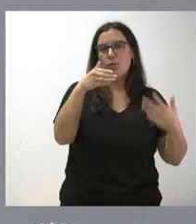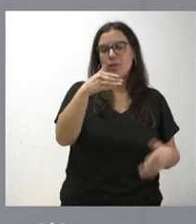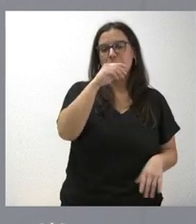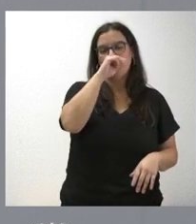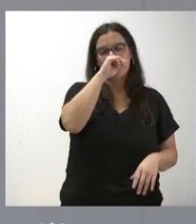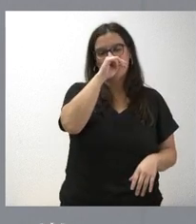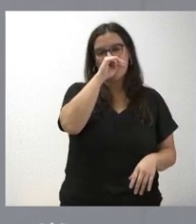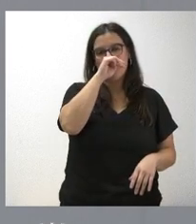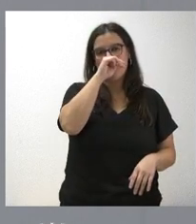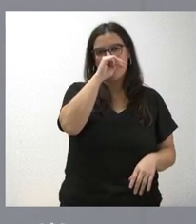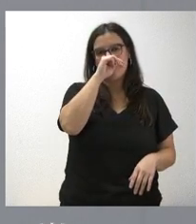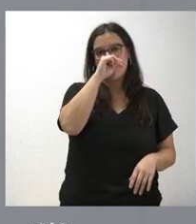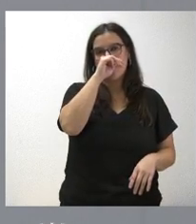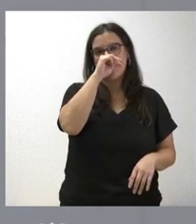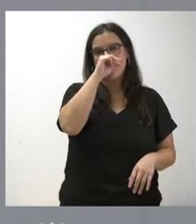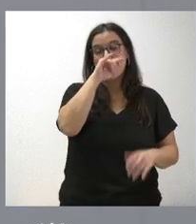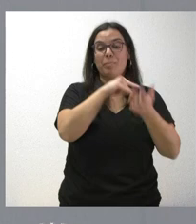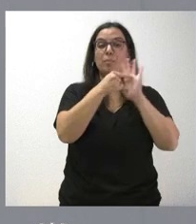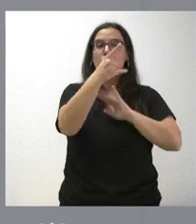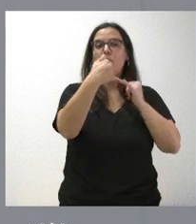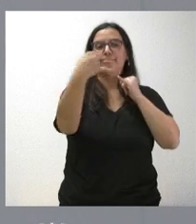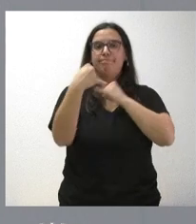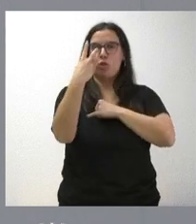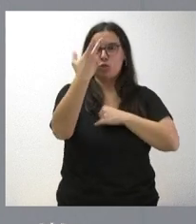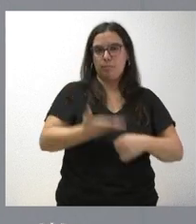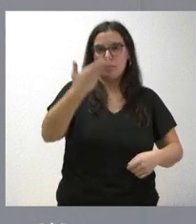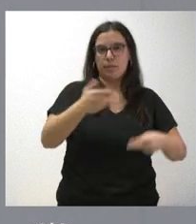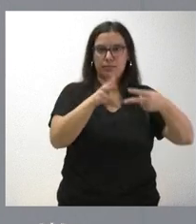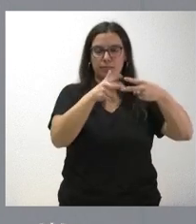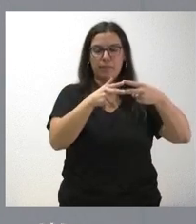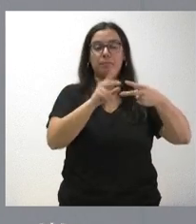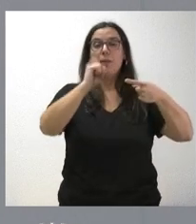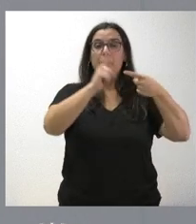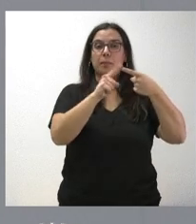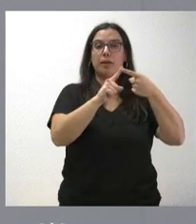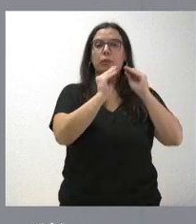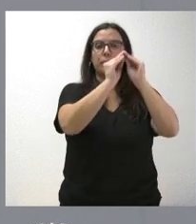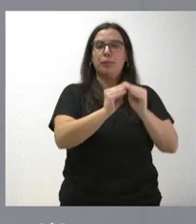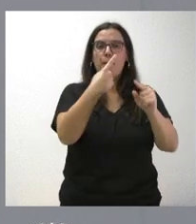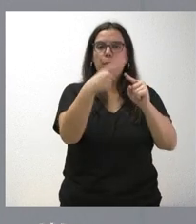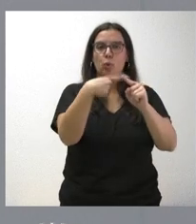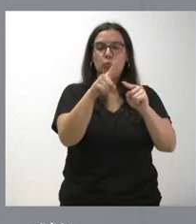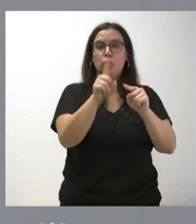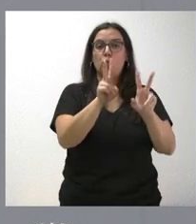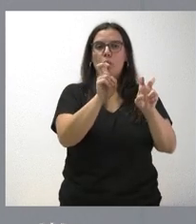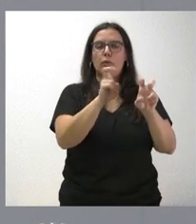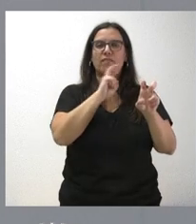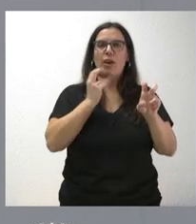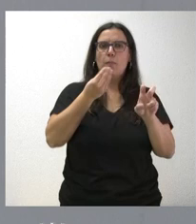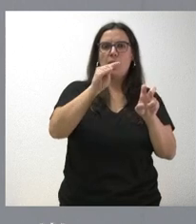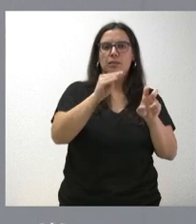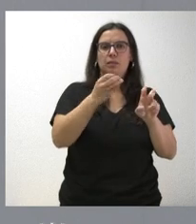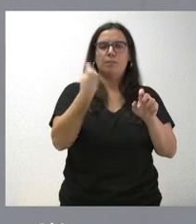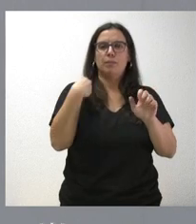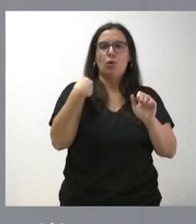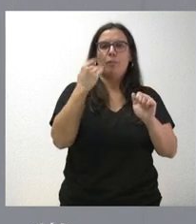tiene dos ejes fundamentales ese proyecto de iasd el primero es el desarrollo de nuevos productos de alto valor añadido como nuevos Aceros